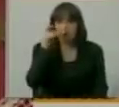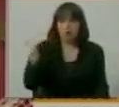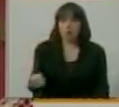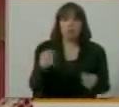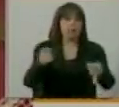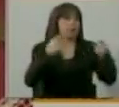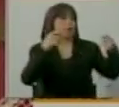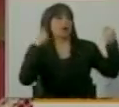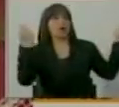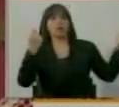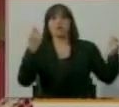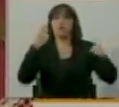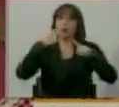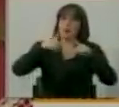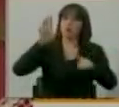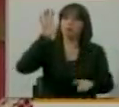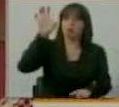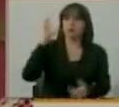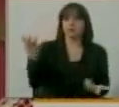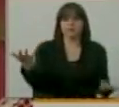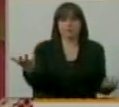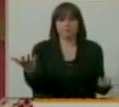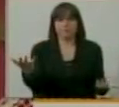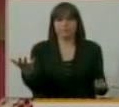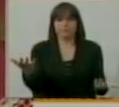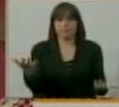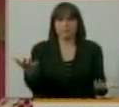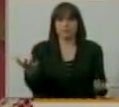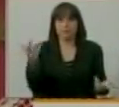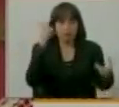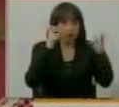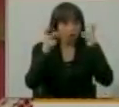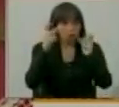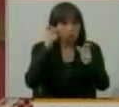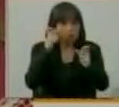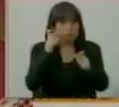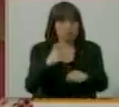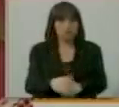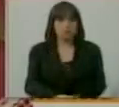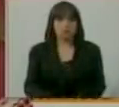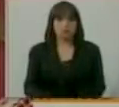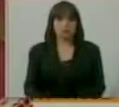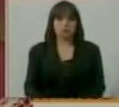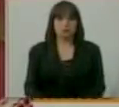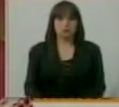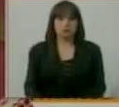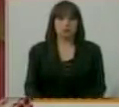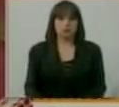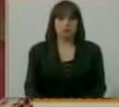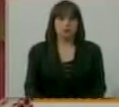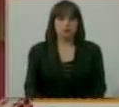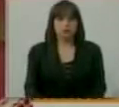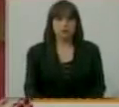el extranjero. Oíste, Pepe Mujica, perdóname, hermano. Con tus años, perdóname.